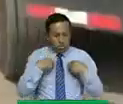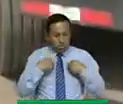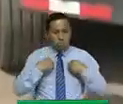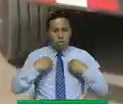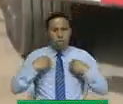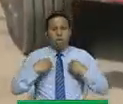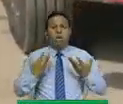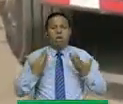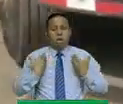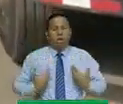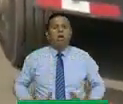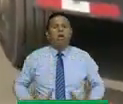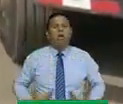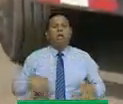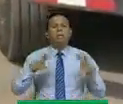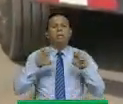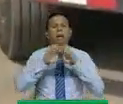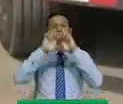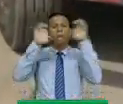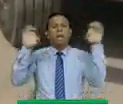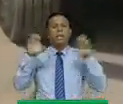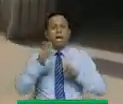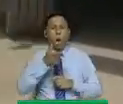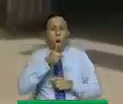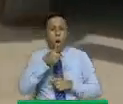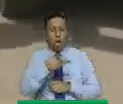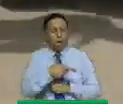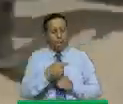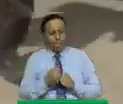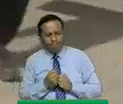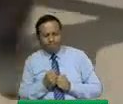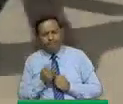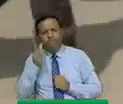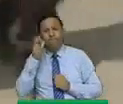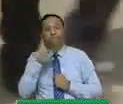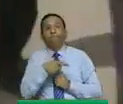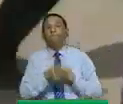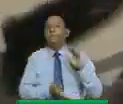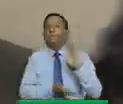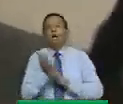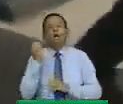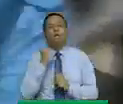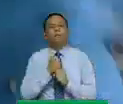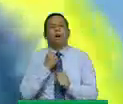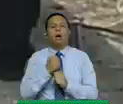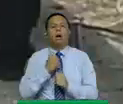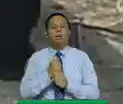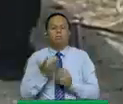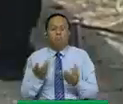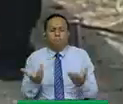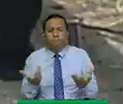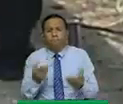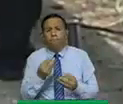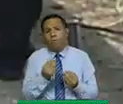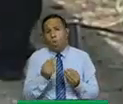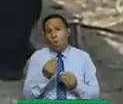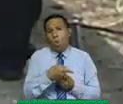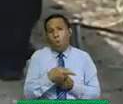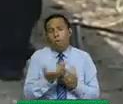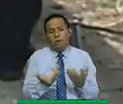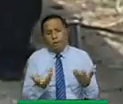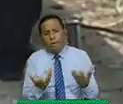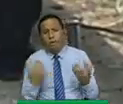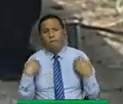el distintivo de una empresa de gaseosas, por lo que se cree que iba a su lugar de trabajo. La joven, por su parte, cargaba